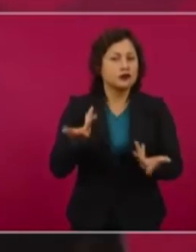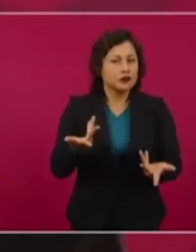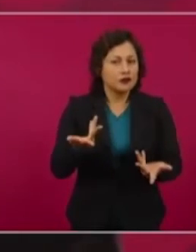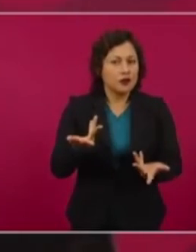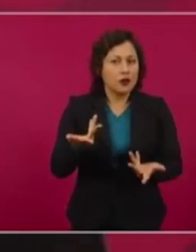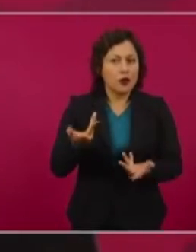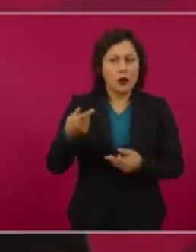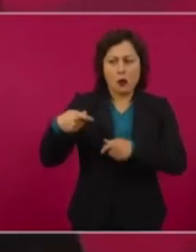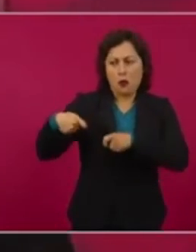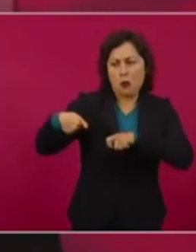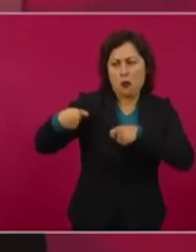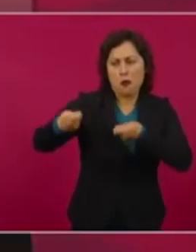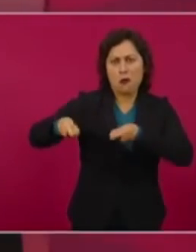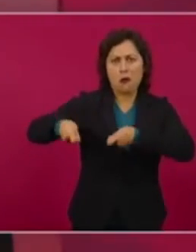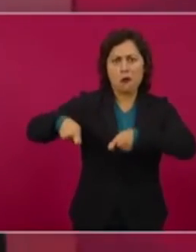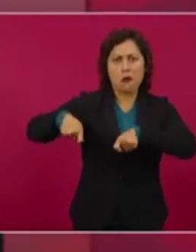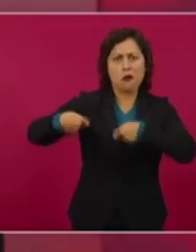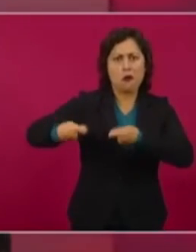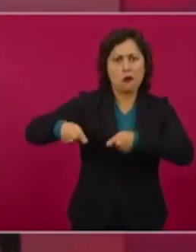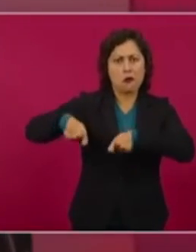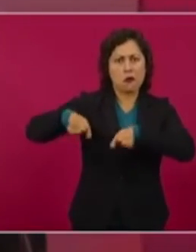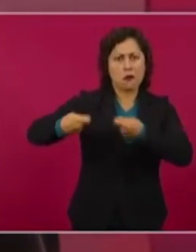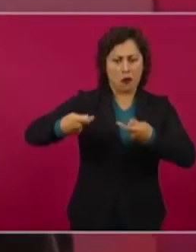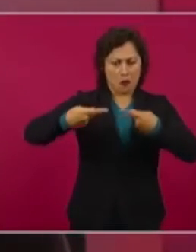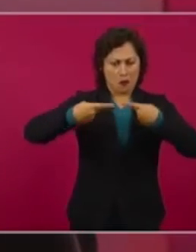muy buenos ingenieros,